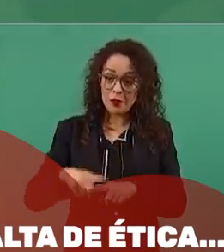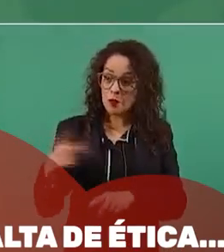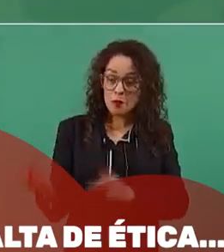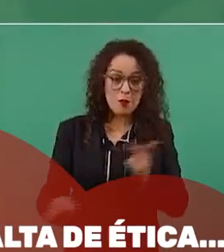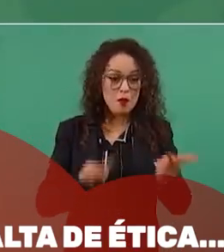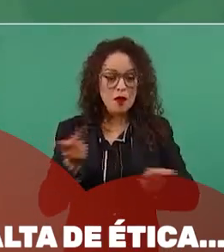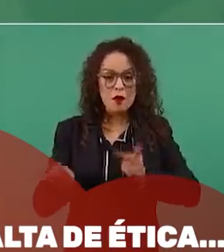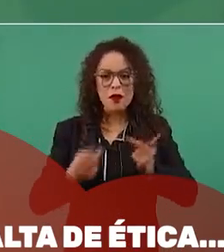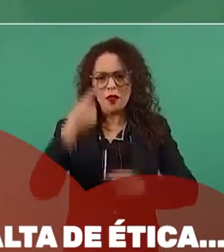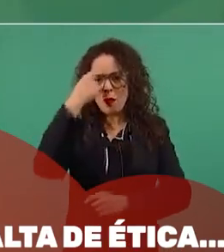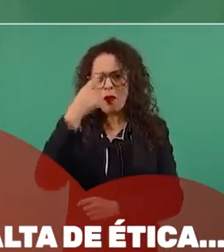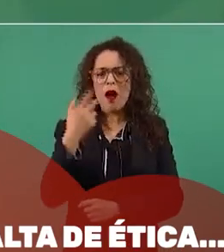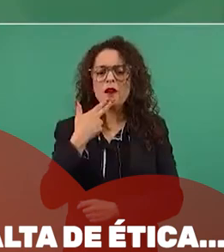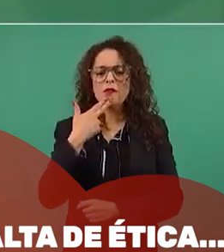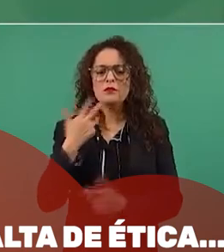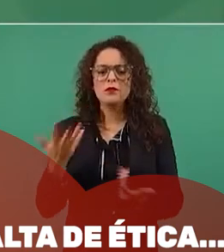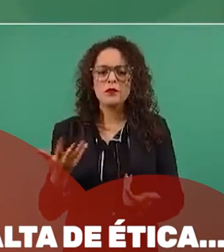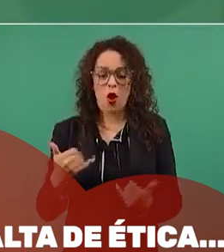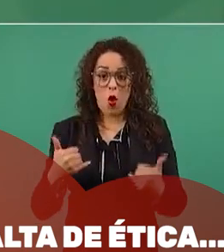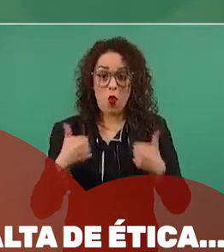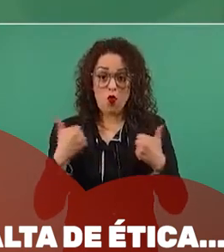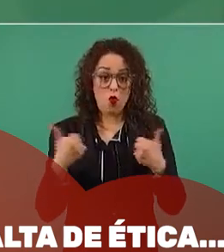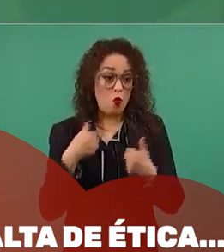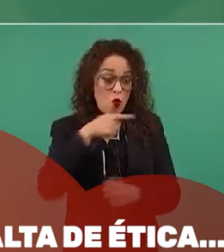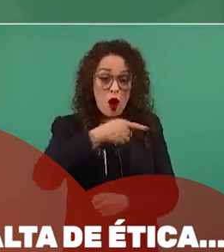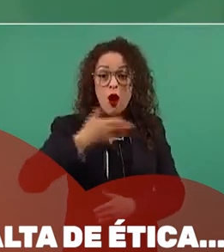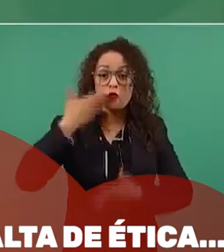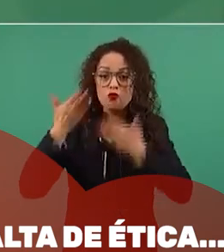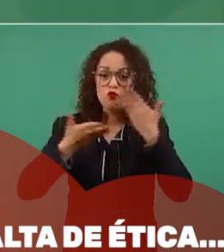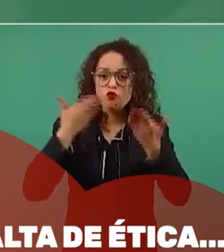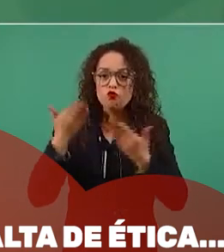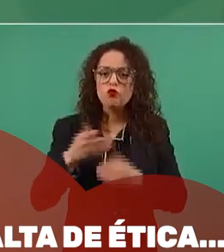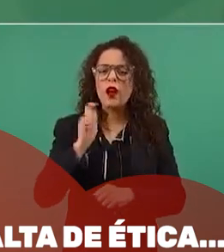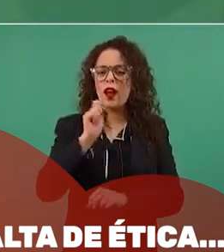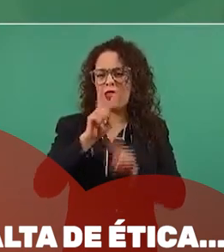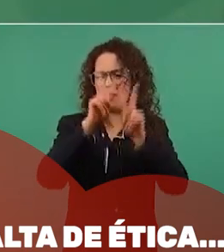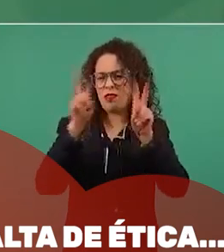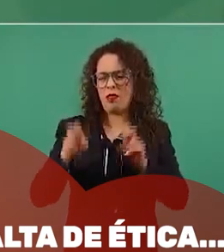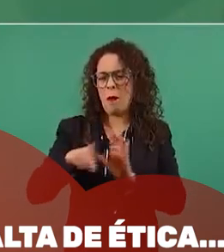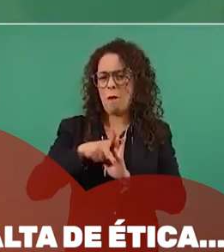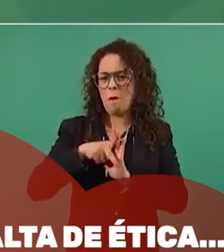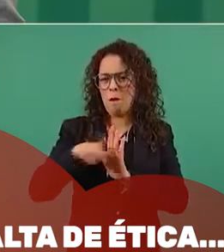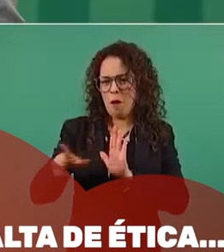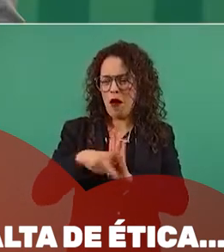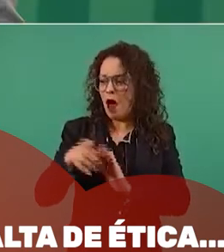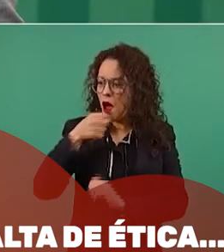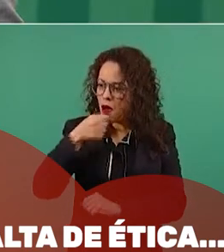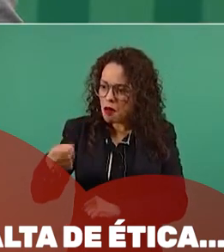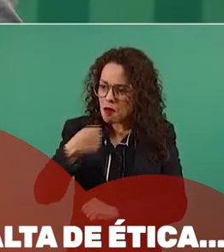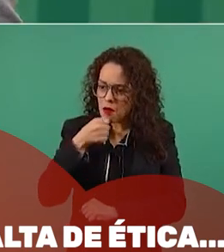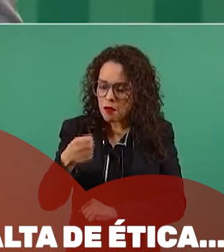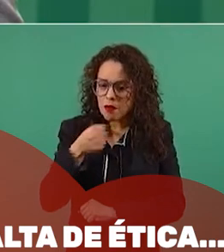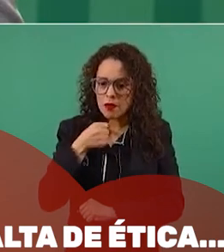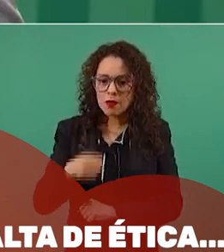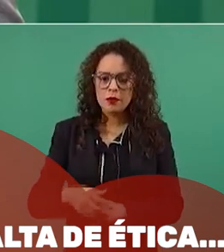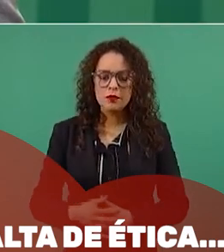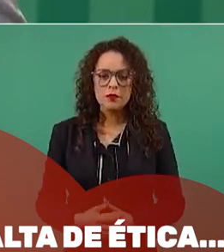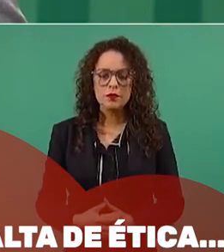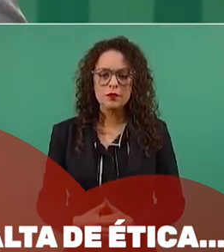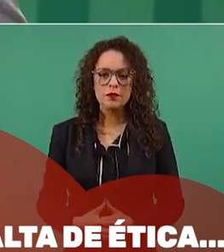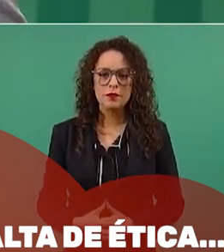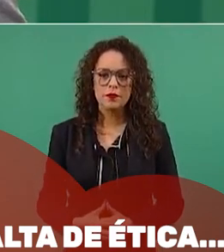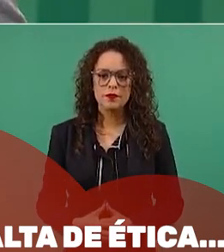todos las y los jóvenes que quieren ser periodistas para que aprendan lo que no deben de hacer cuando se ejerce el noble oficio del